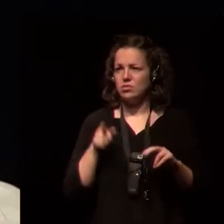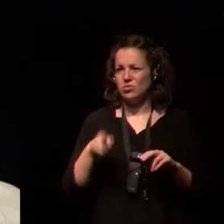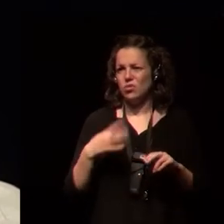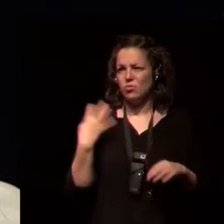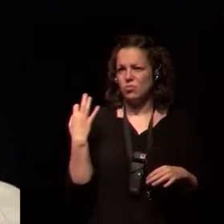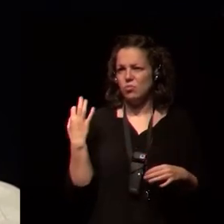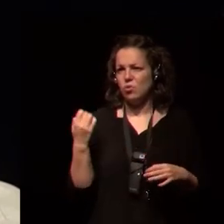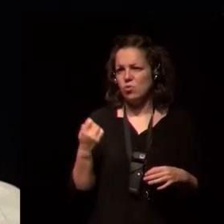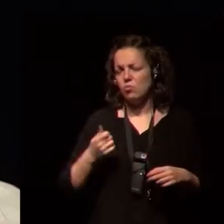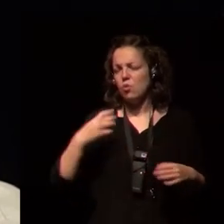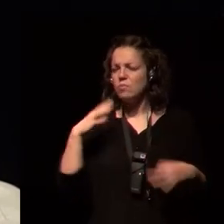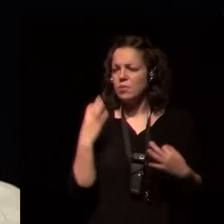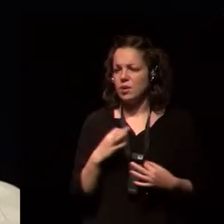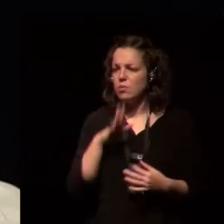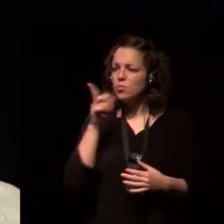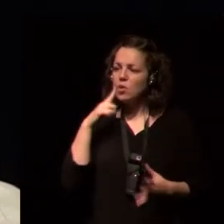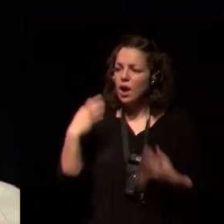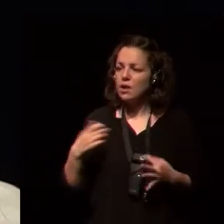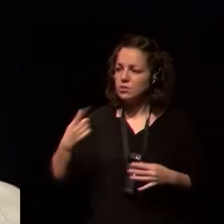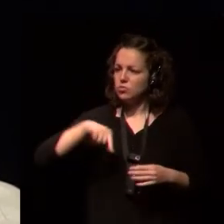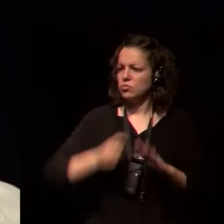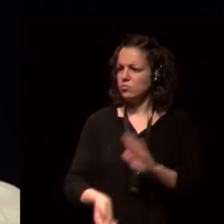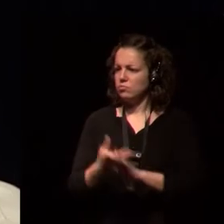ya que el arte que creamos